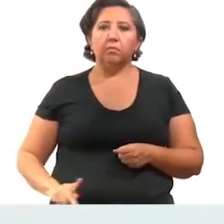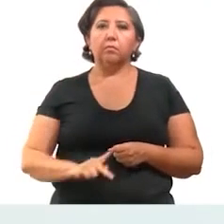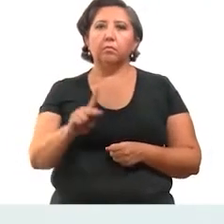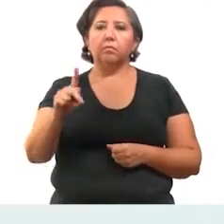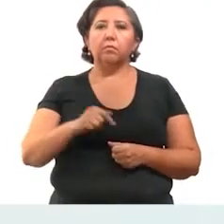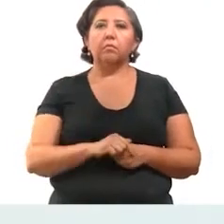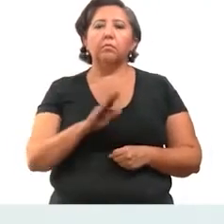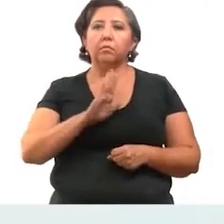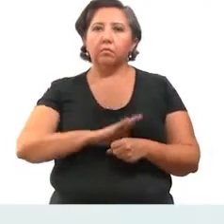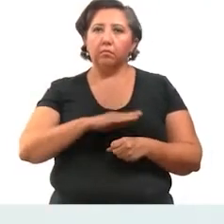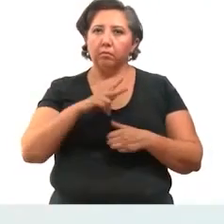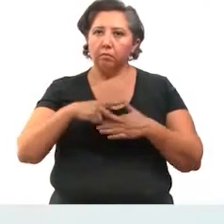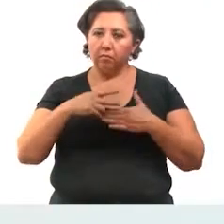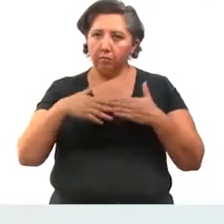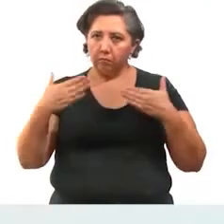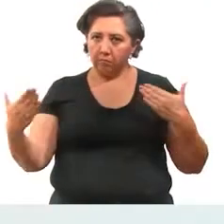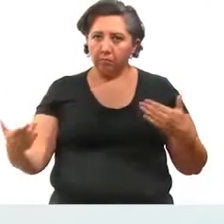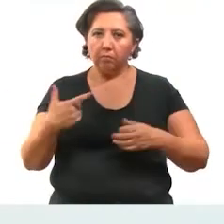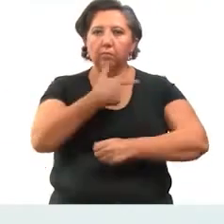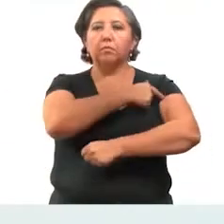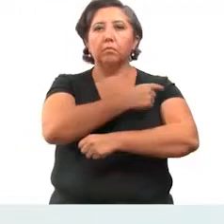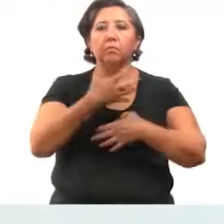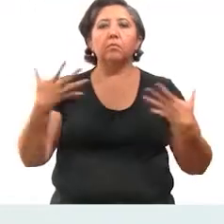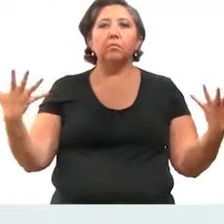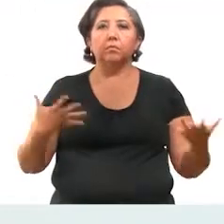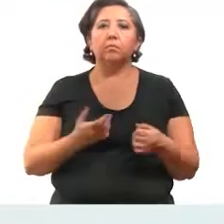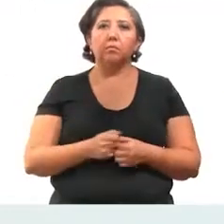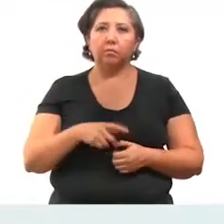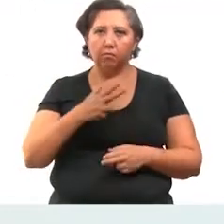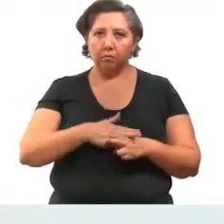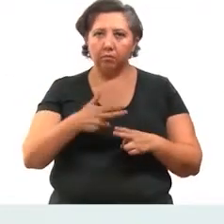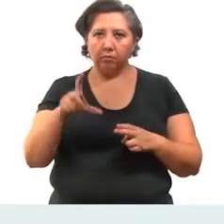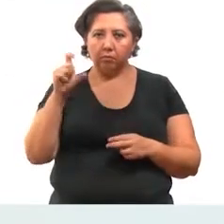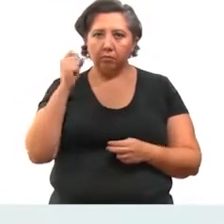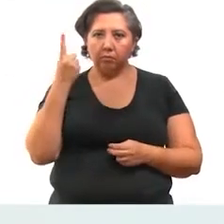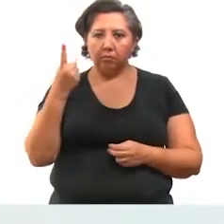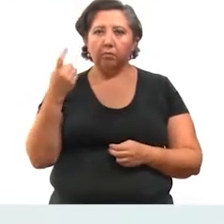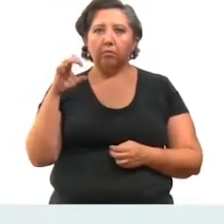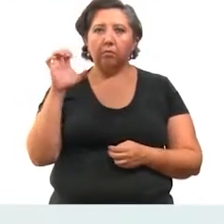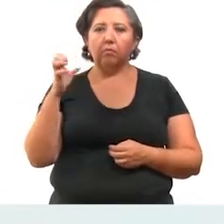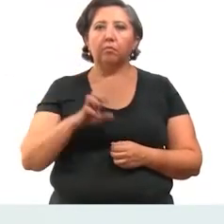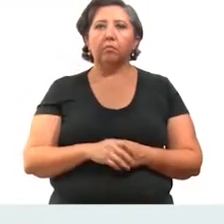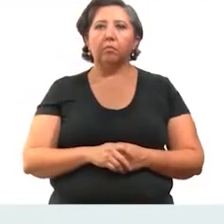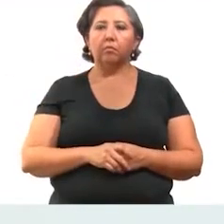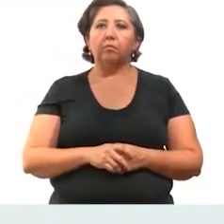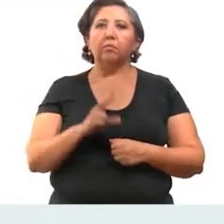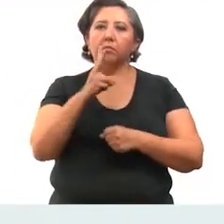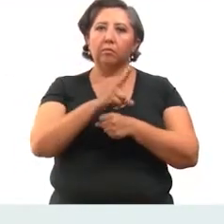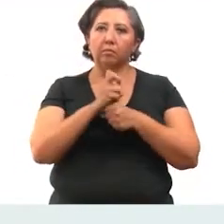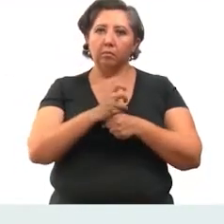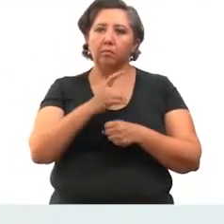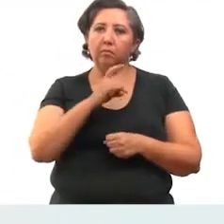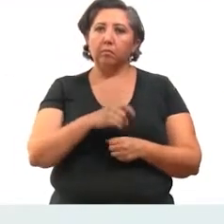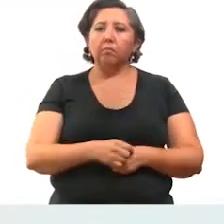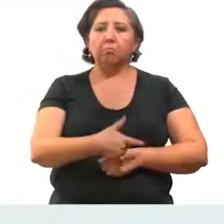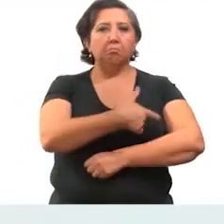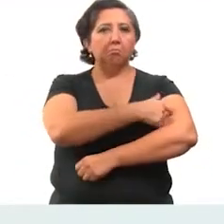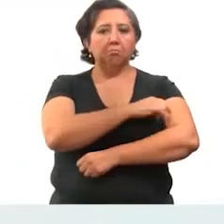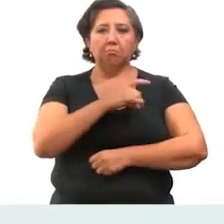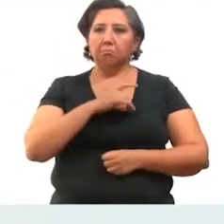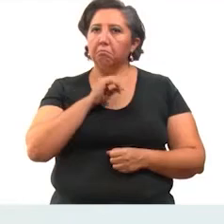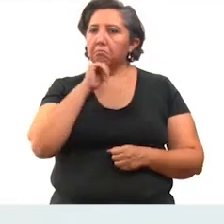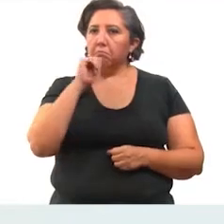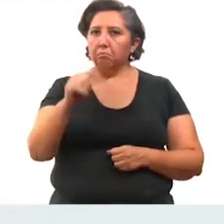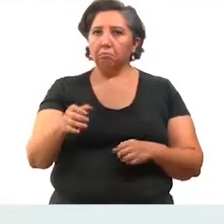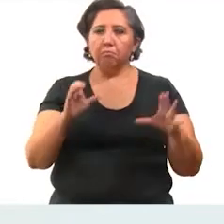municipios, más proceso de vacunación que se llevará a cabo hasta el 21 de enero. Los invitamos a vacunarse sin temor